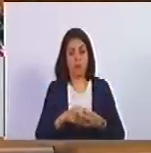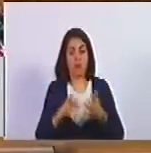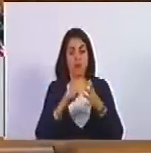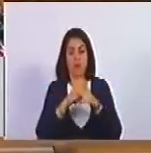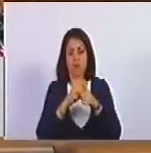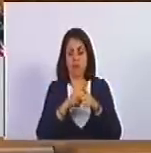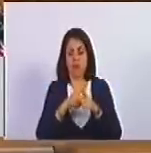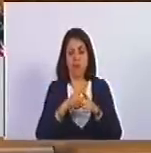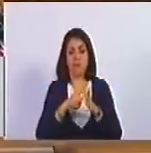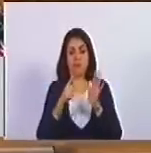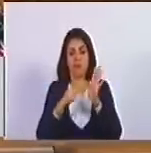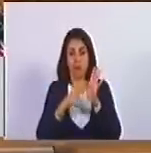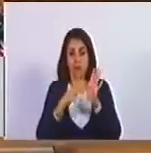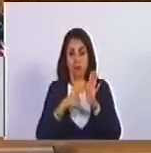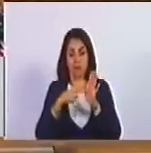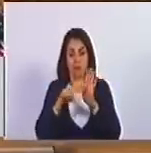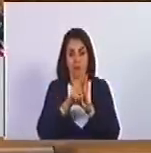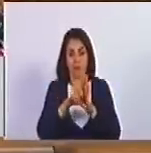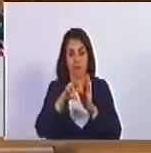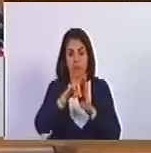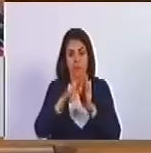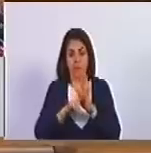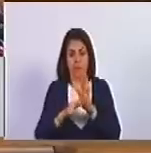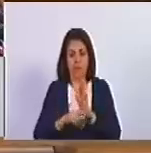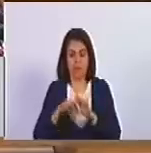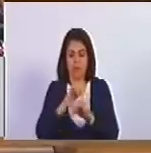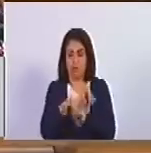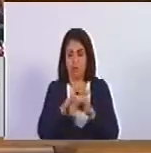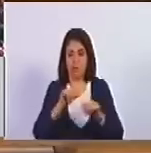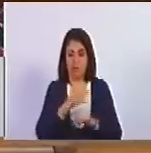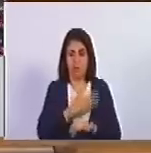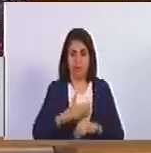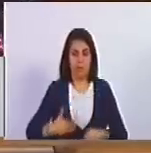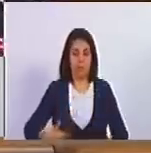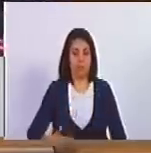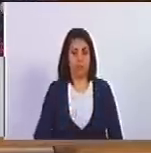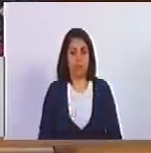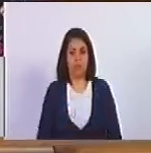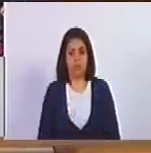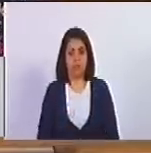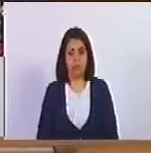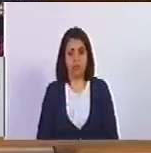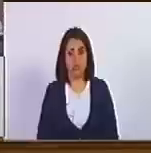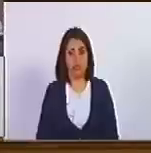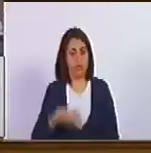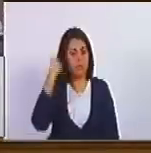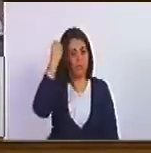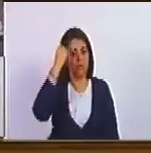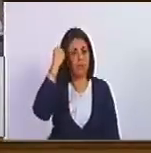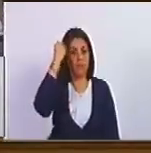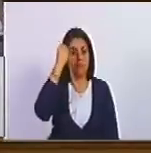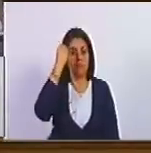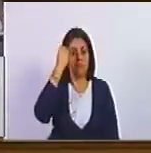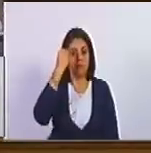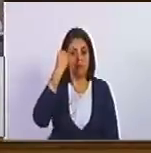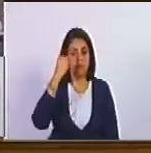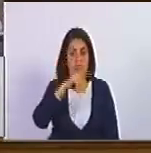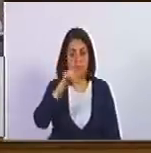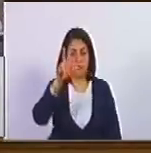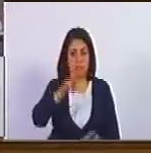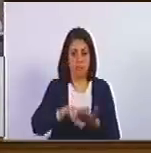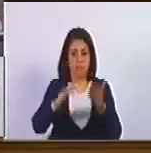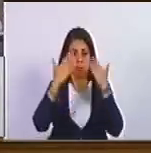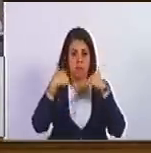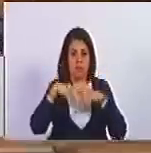demás previstas en las leyes, reglamentos y resoluciones. Esto, señor no, presidente. En consideración.